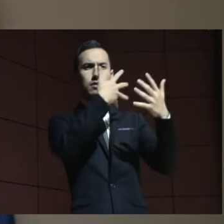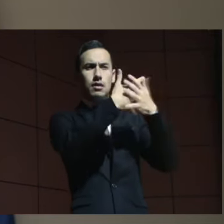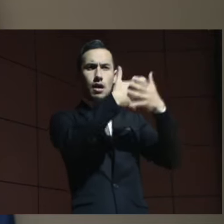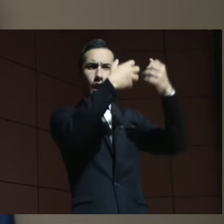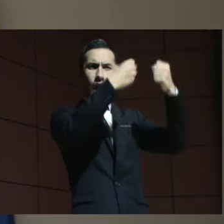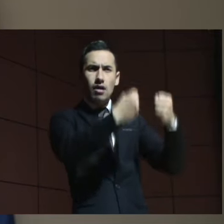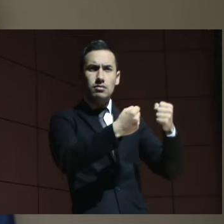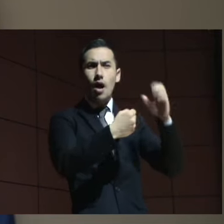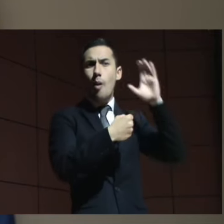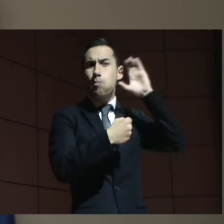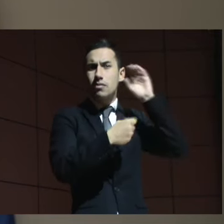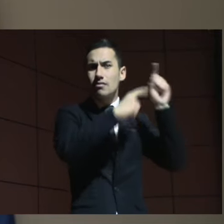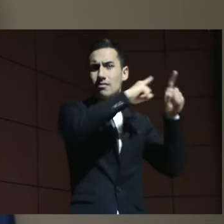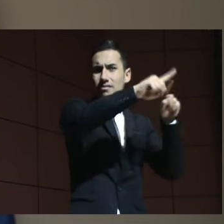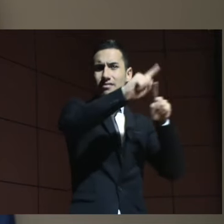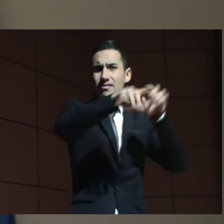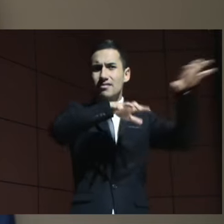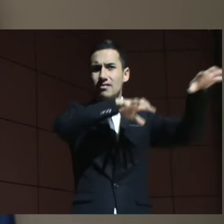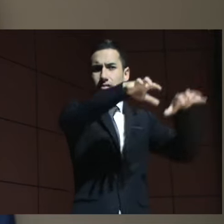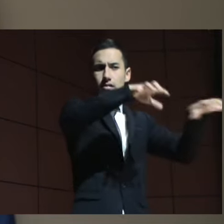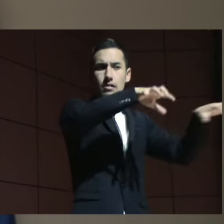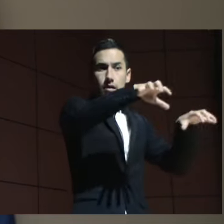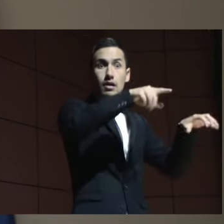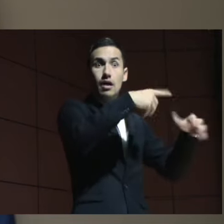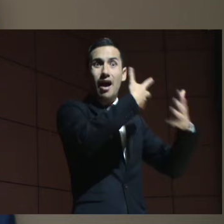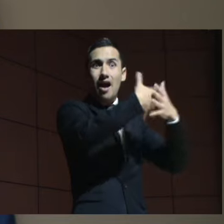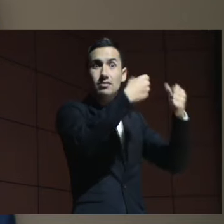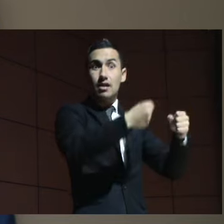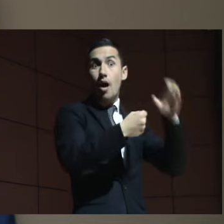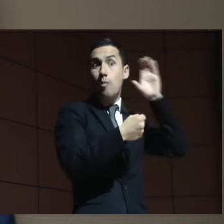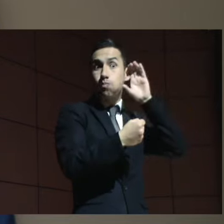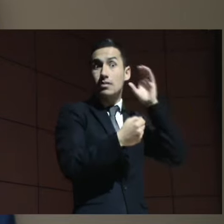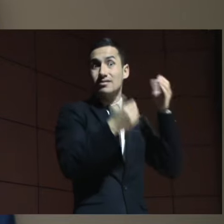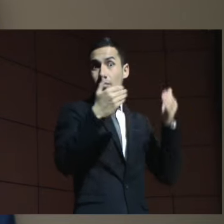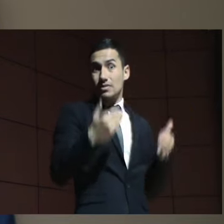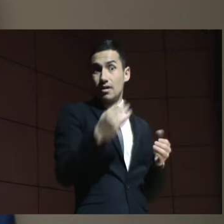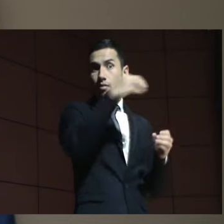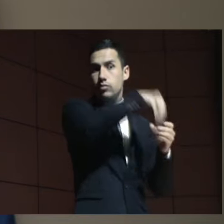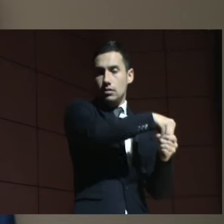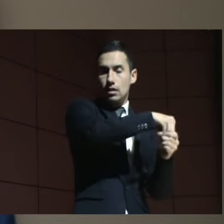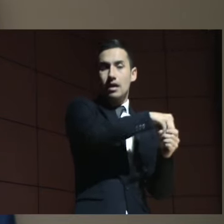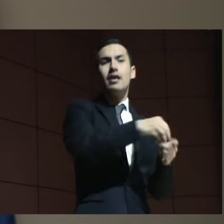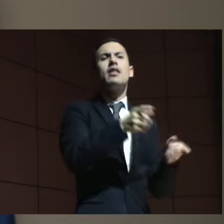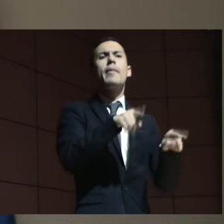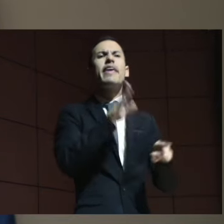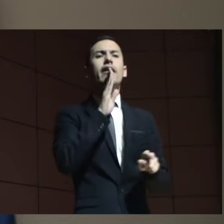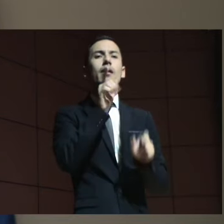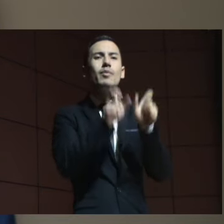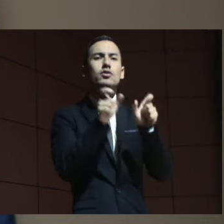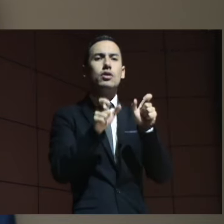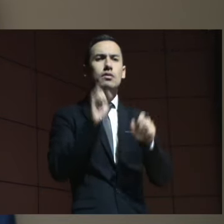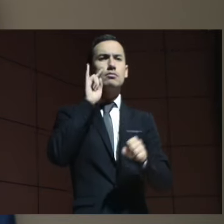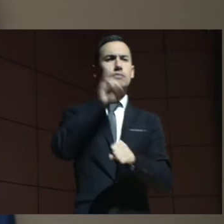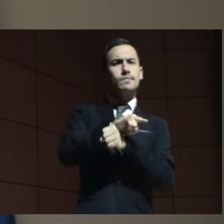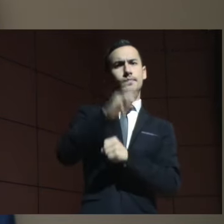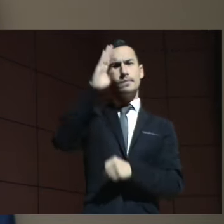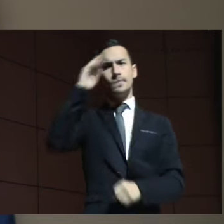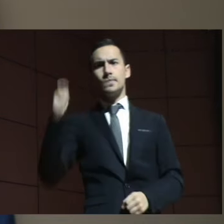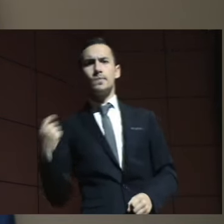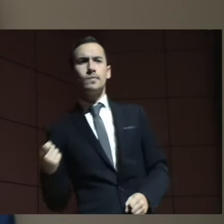reclusión. Estamos construyendo cartillas tanto para la población reclusa como para la